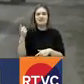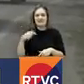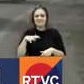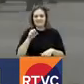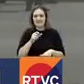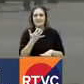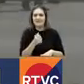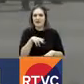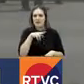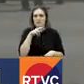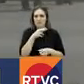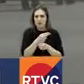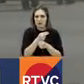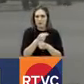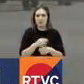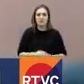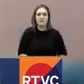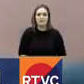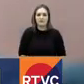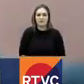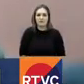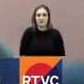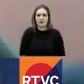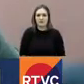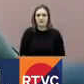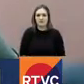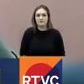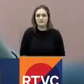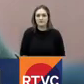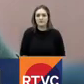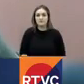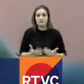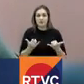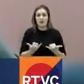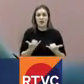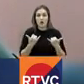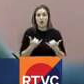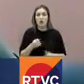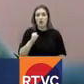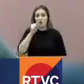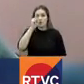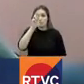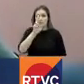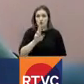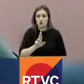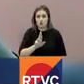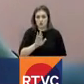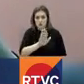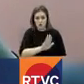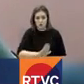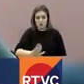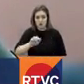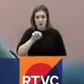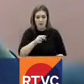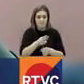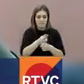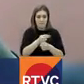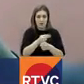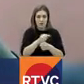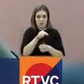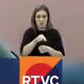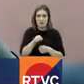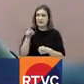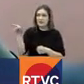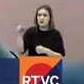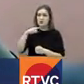vital. La operación ofensiva del enemigo en el sur depende de Mariupol. El enemigo trata de concentrar todos sus esfuerzos